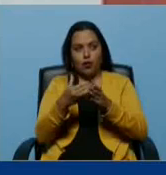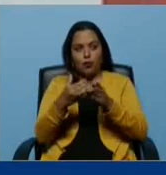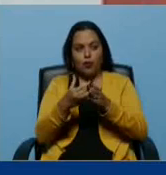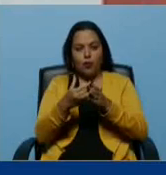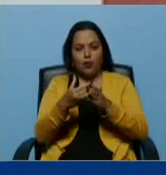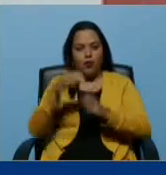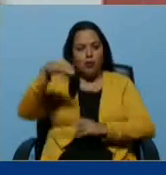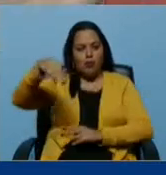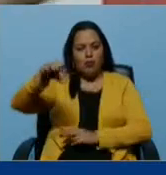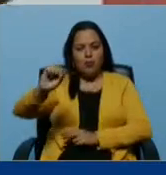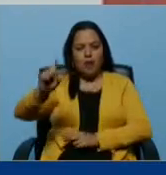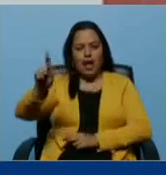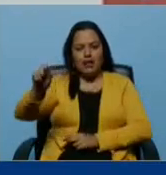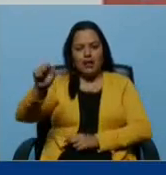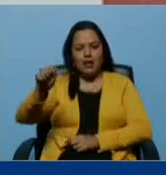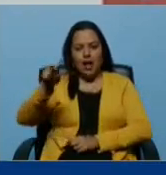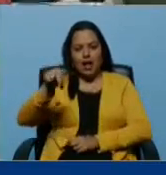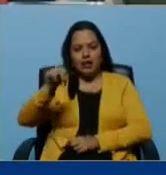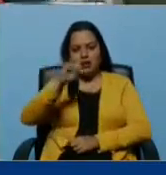¿Matancero en qué año lo fundaron?